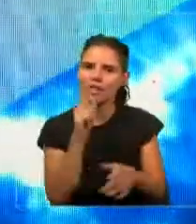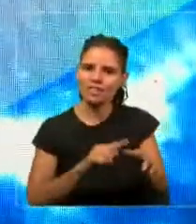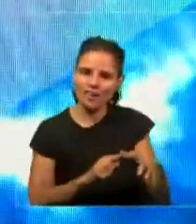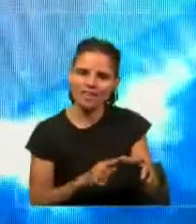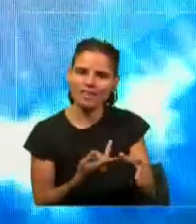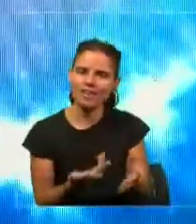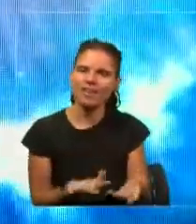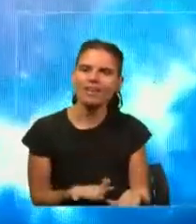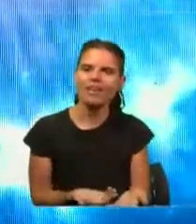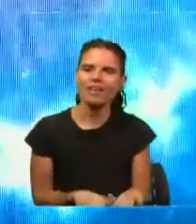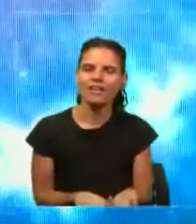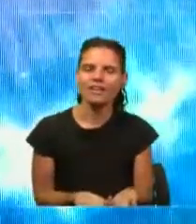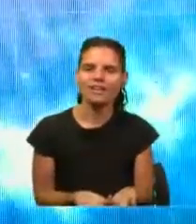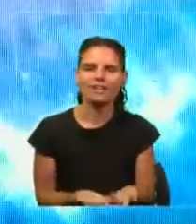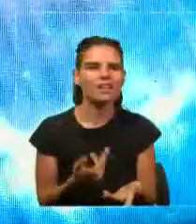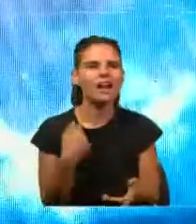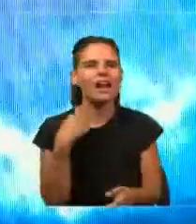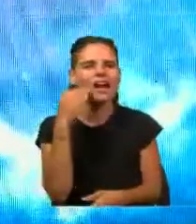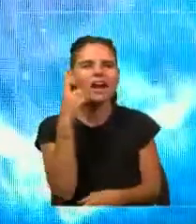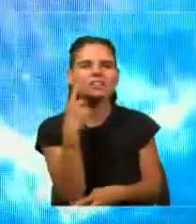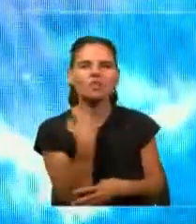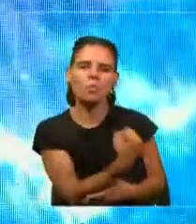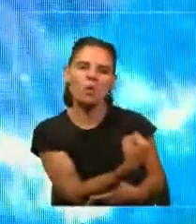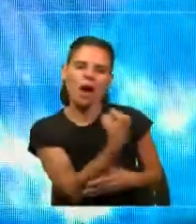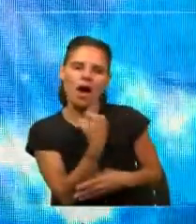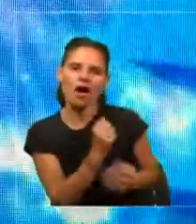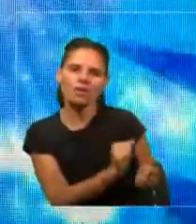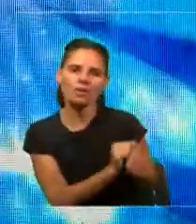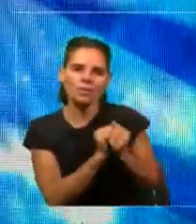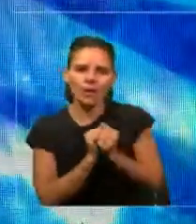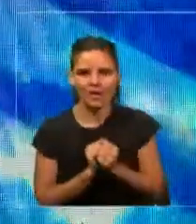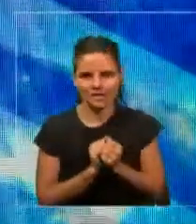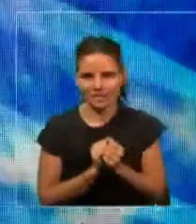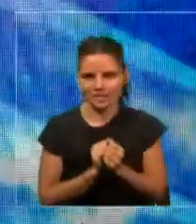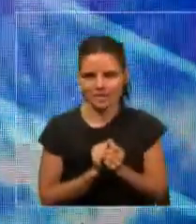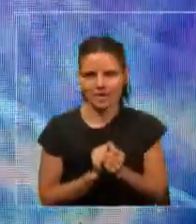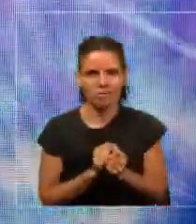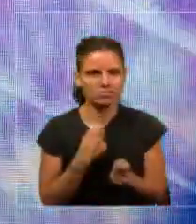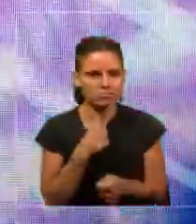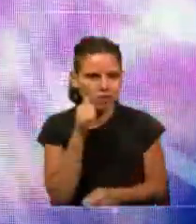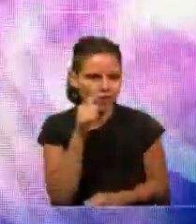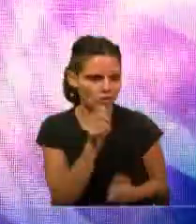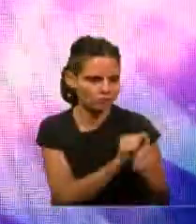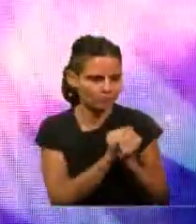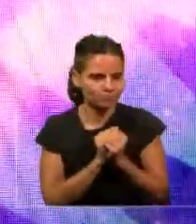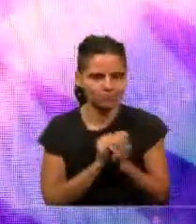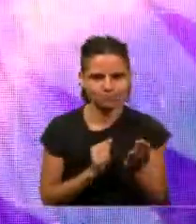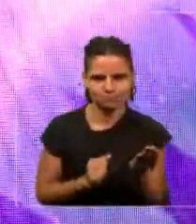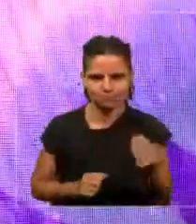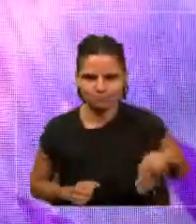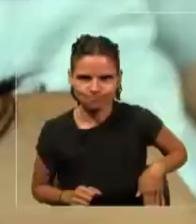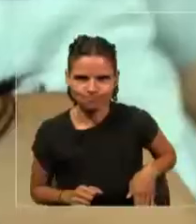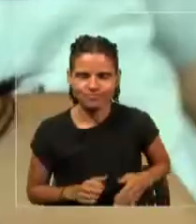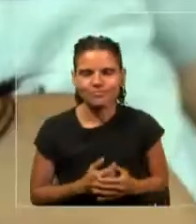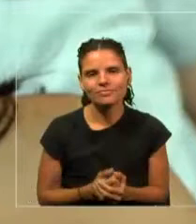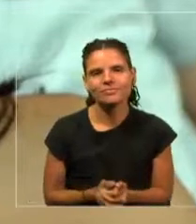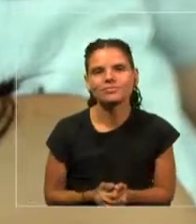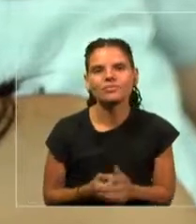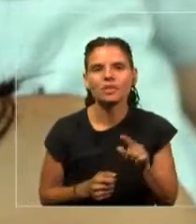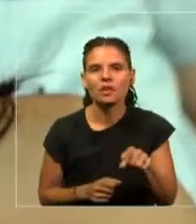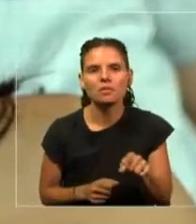como un asistente, un acompañante de lo cotidiana, ¿no es cierto? Una suerte